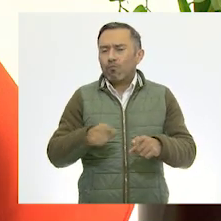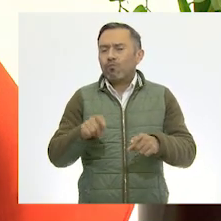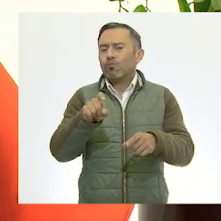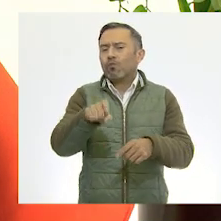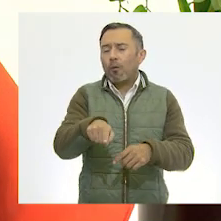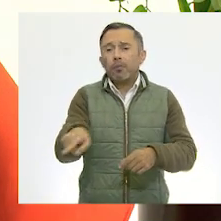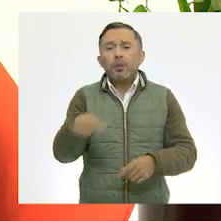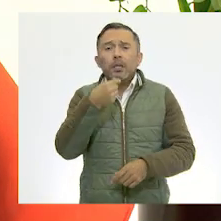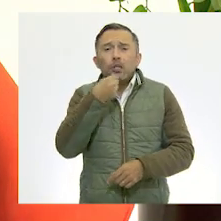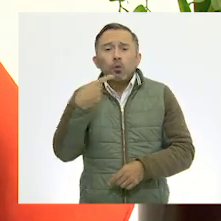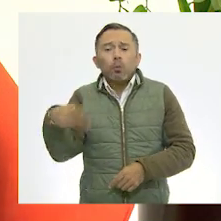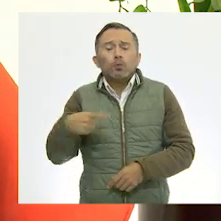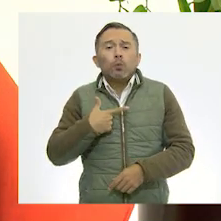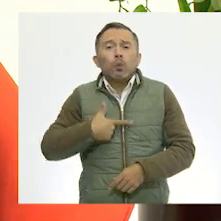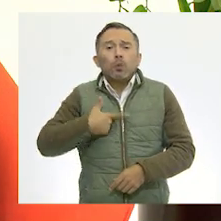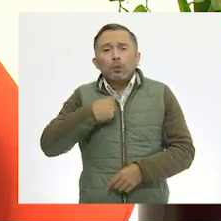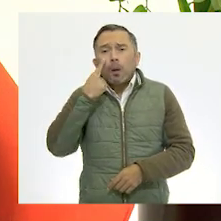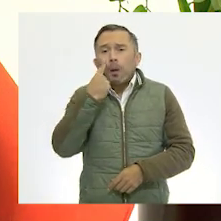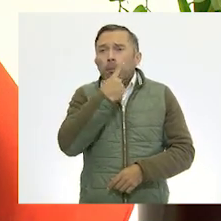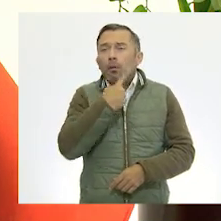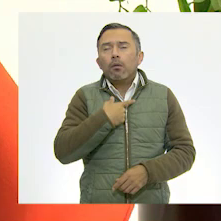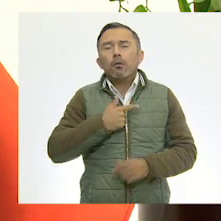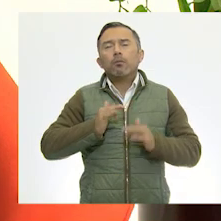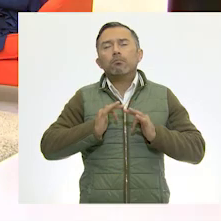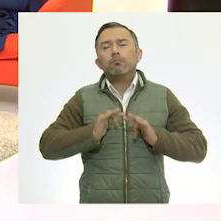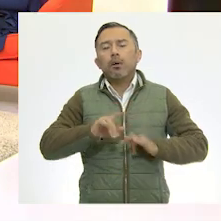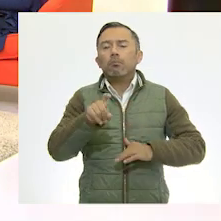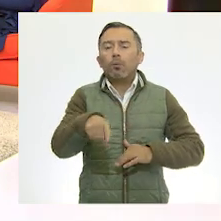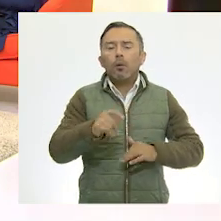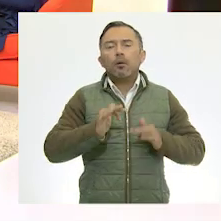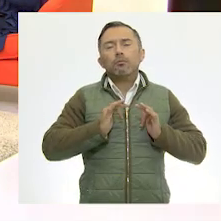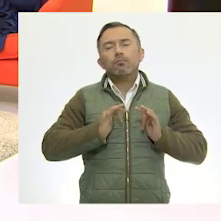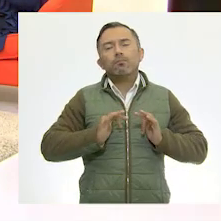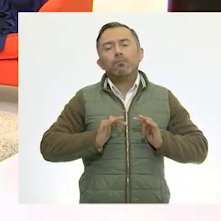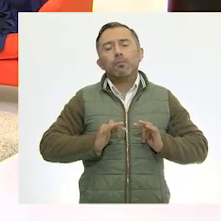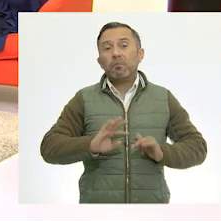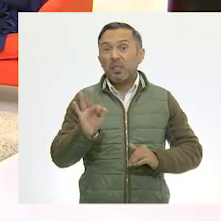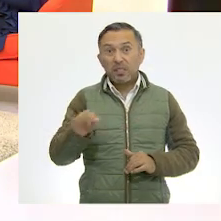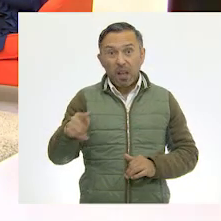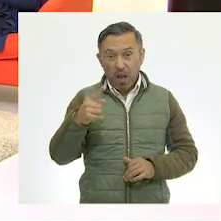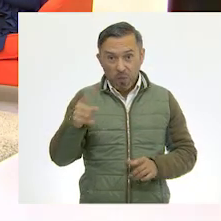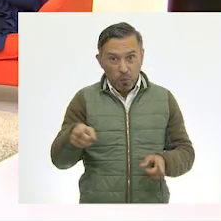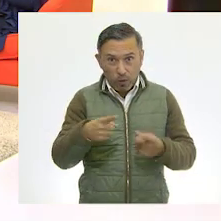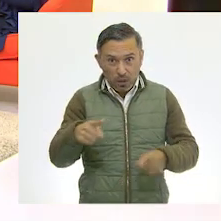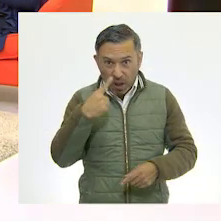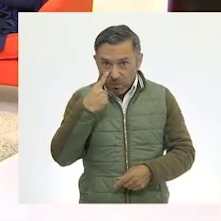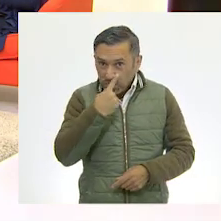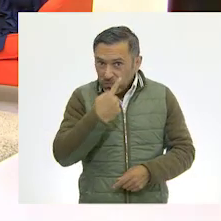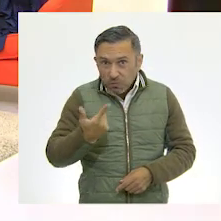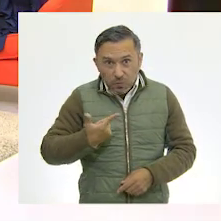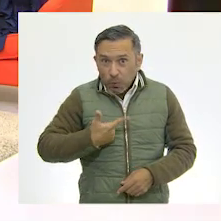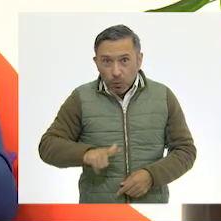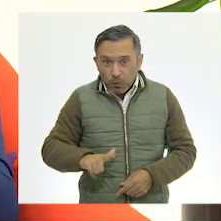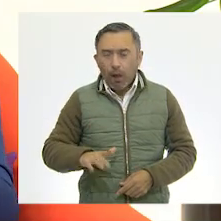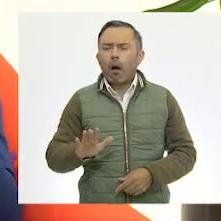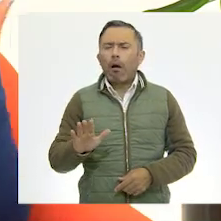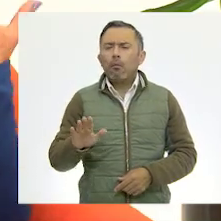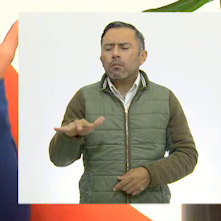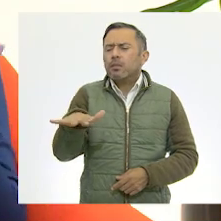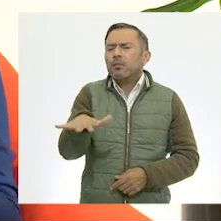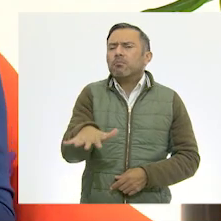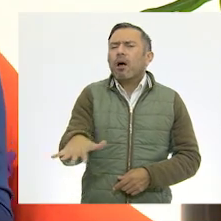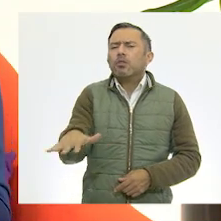la música que a él lo relaja. O si no le gusta la música, simplemente que sepa que es el espacio donde él